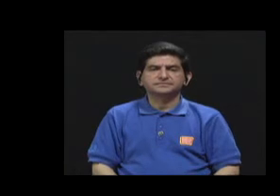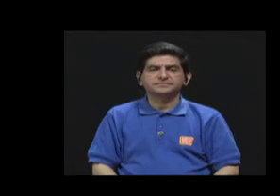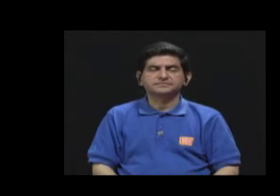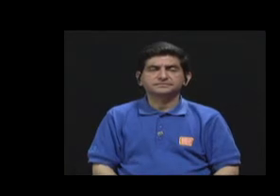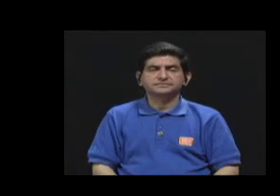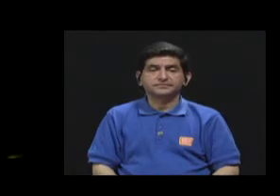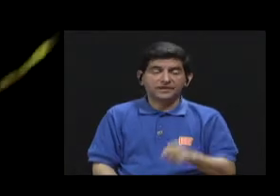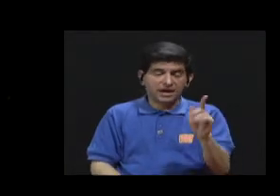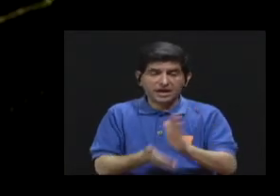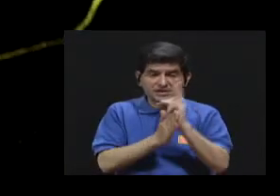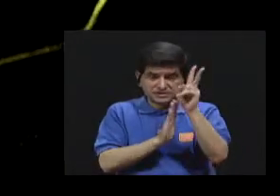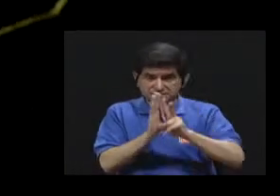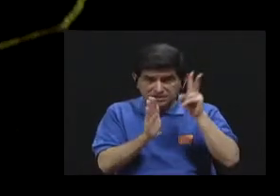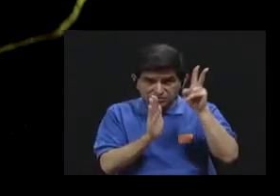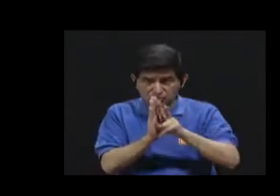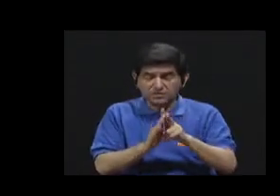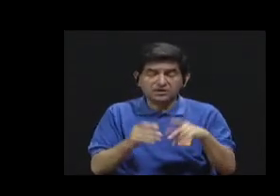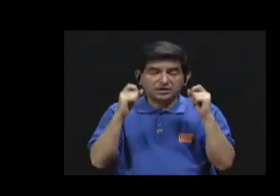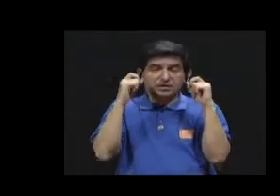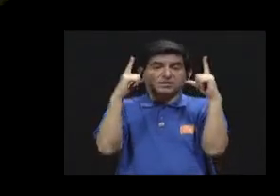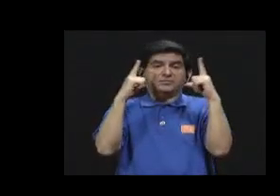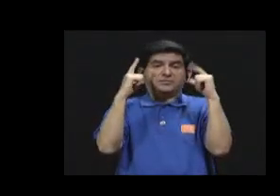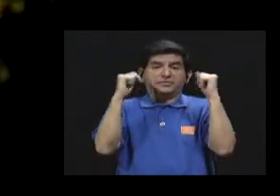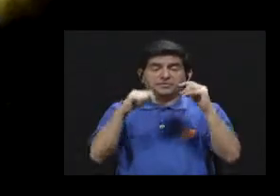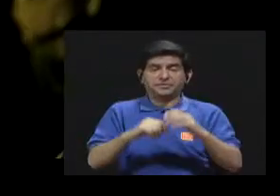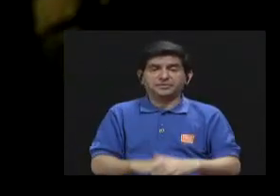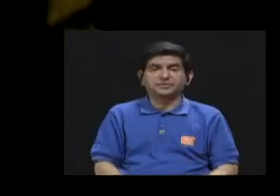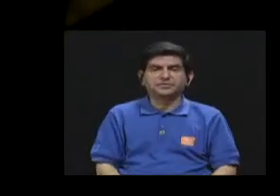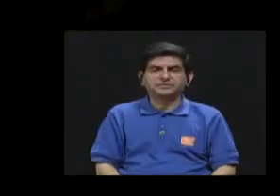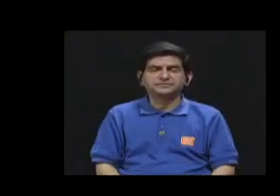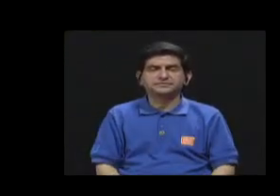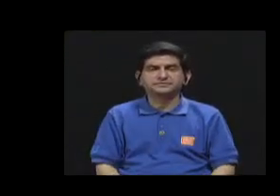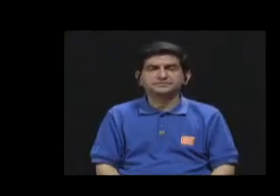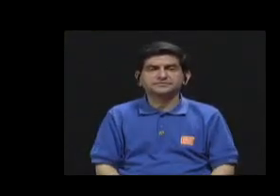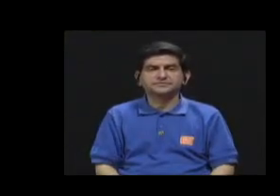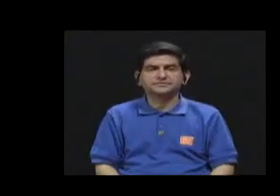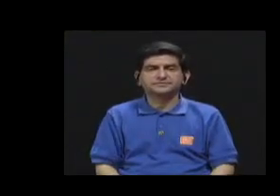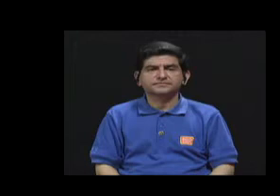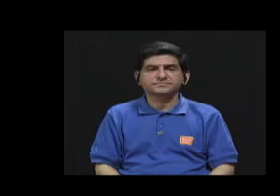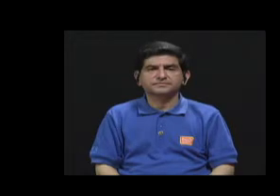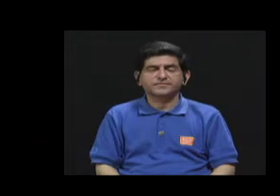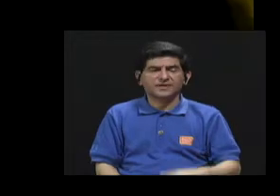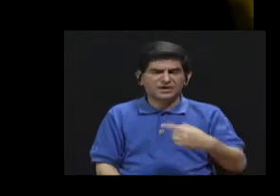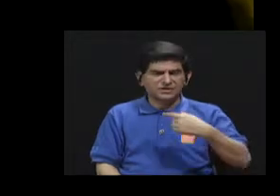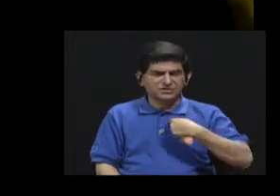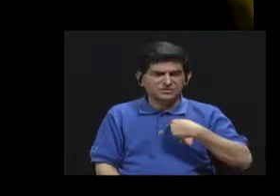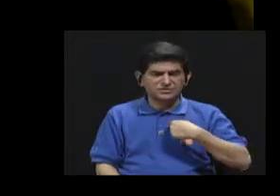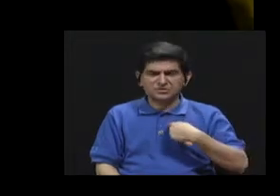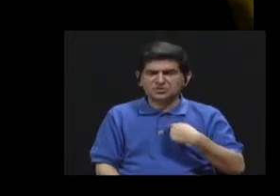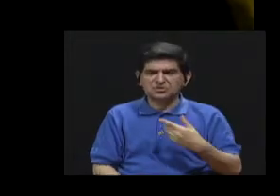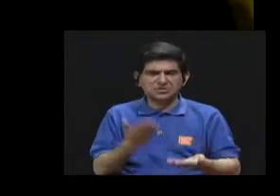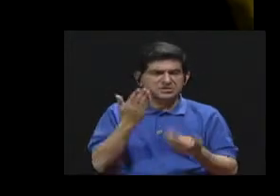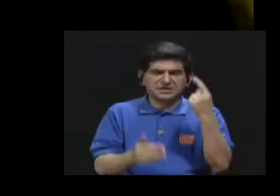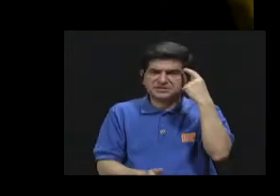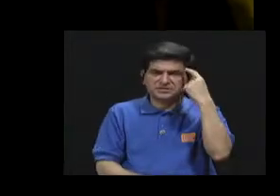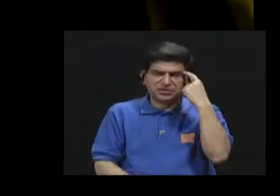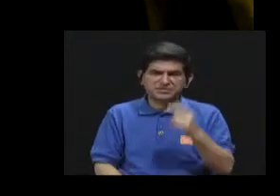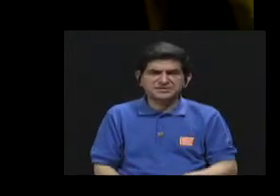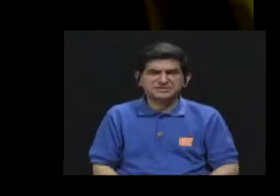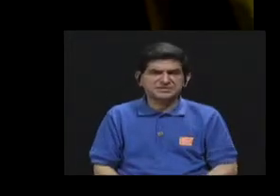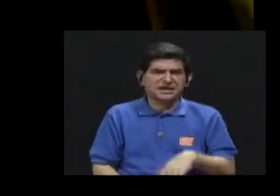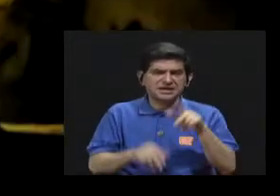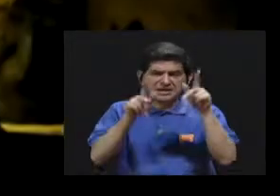bueno, este documental es increíble porque, por ejemplo, yo había dejado de pensar en que existieran los obreros,